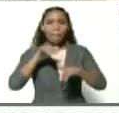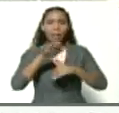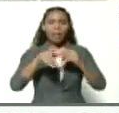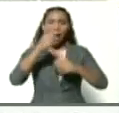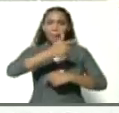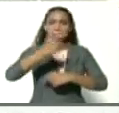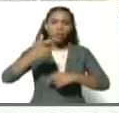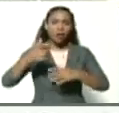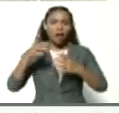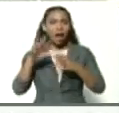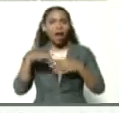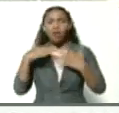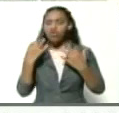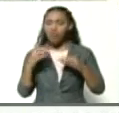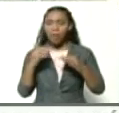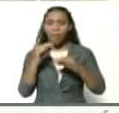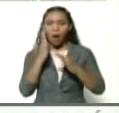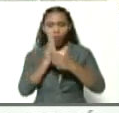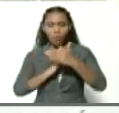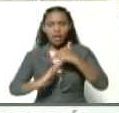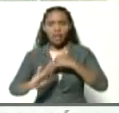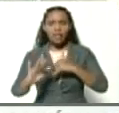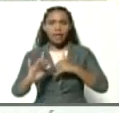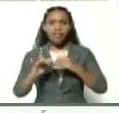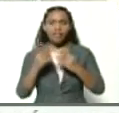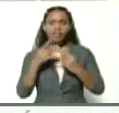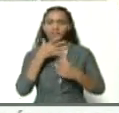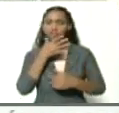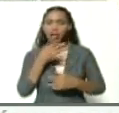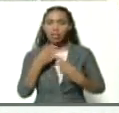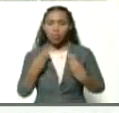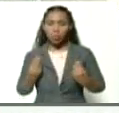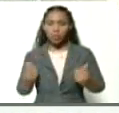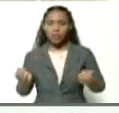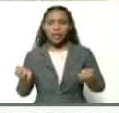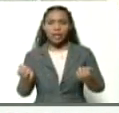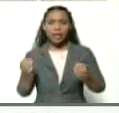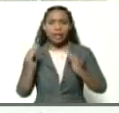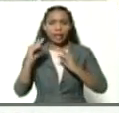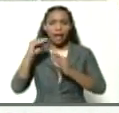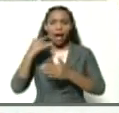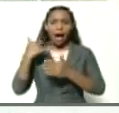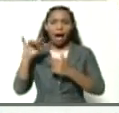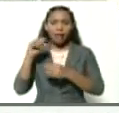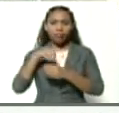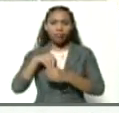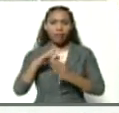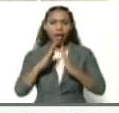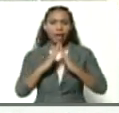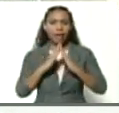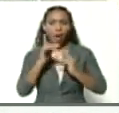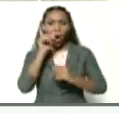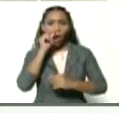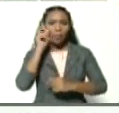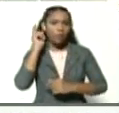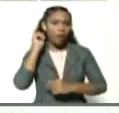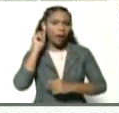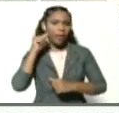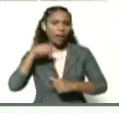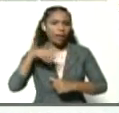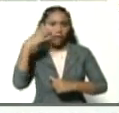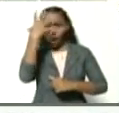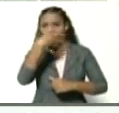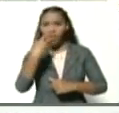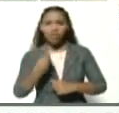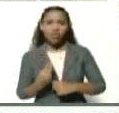gente sencilla que está en las calles, de la gente sencilla que está en sus hogares, de los hombres, de las mujeres, de esta